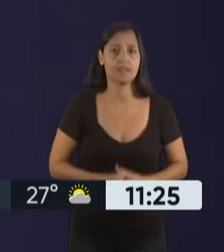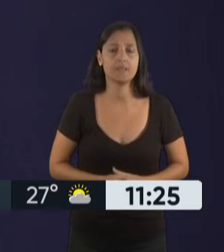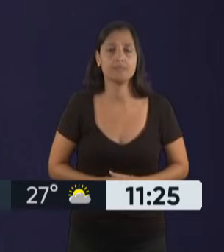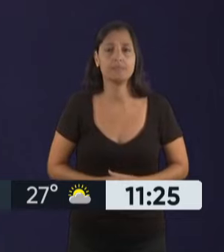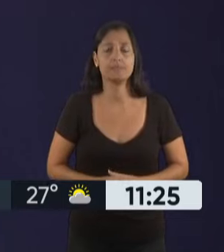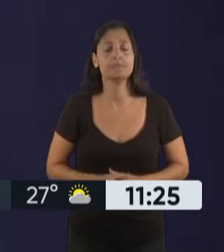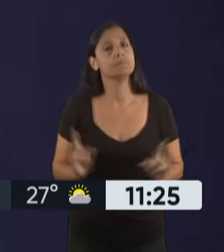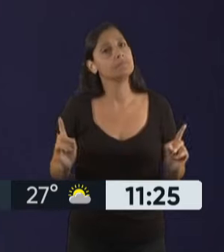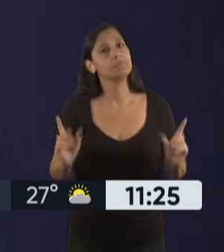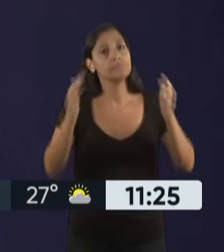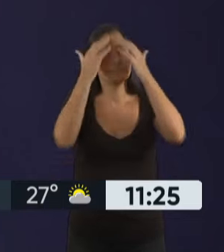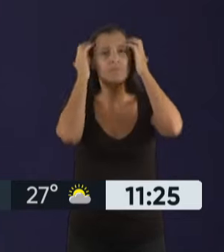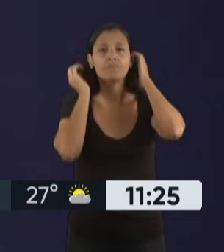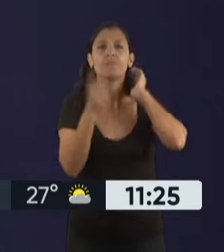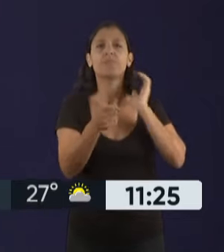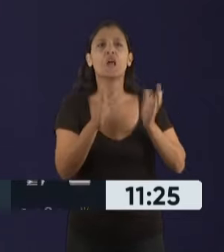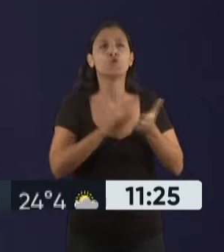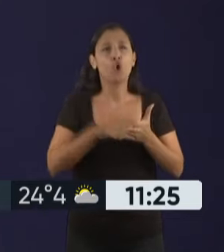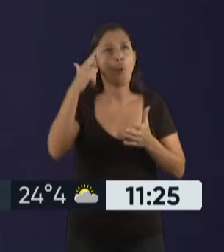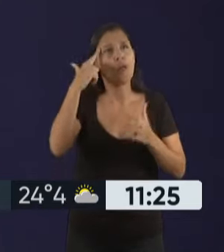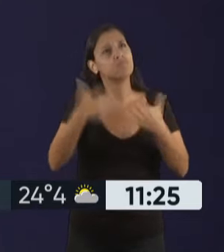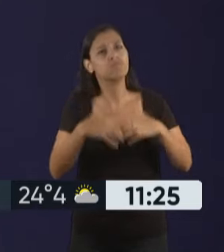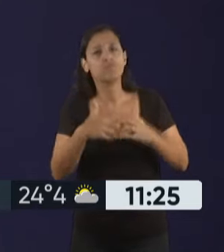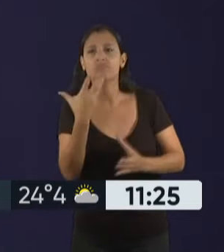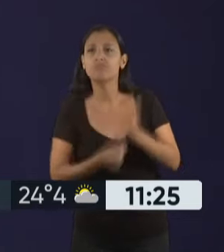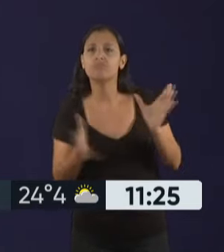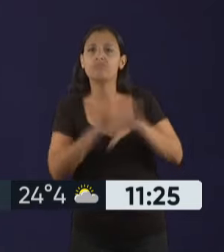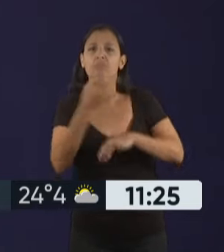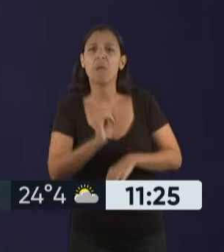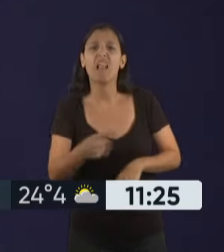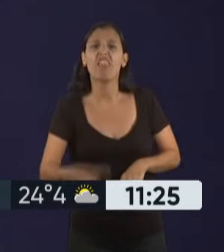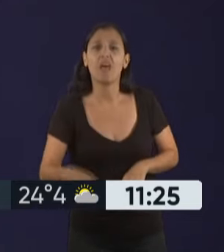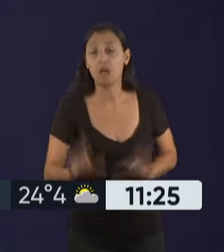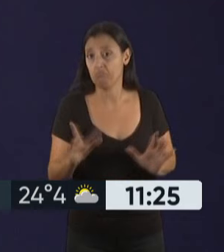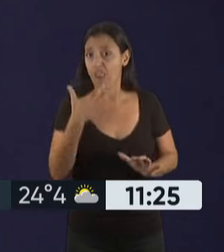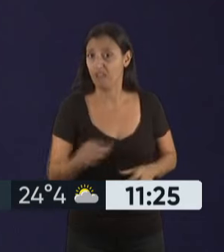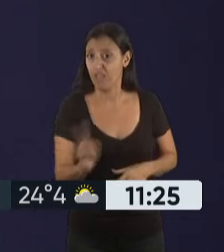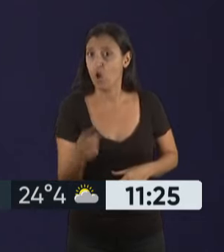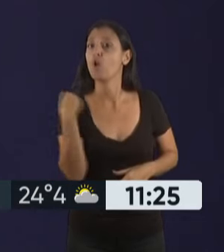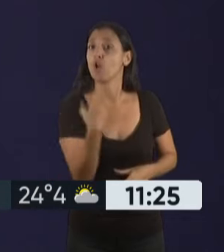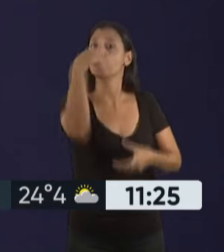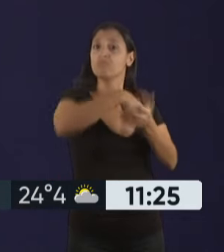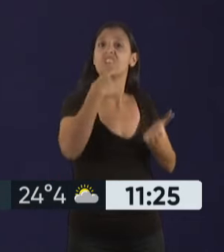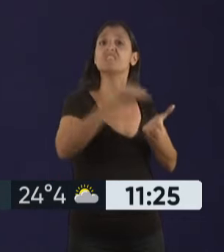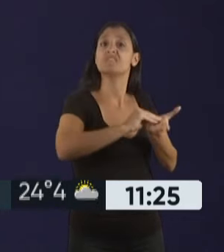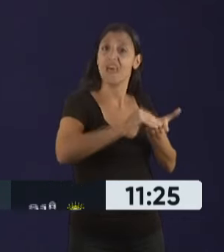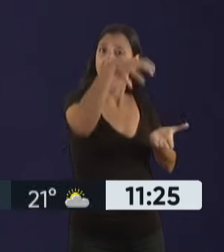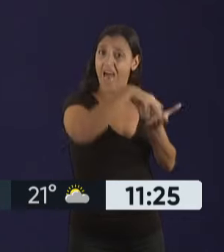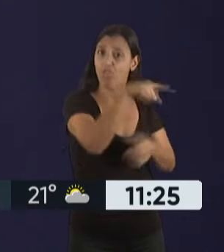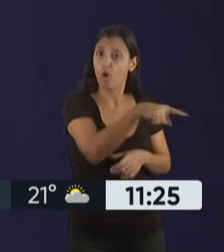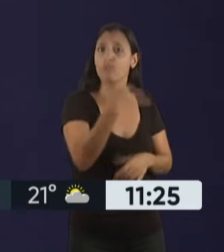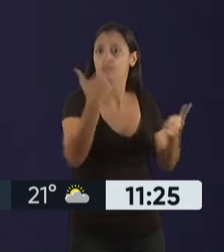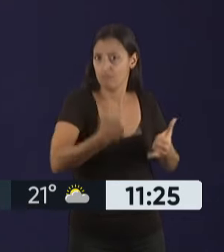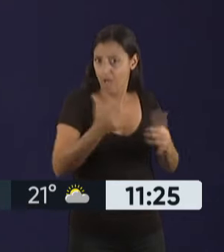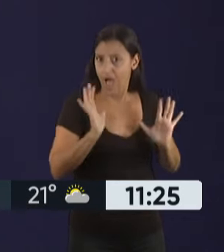ver en qué línea debería ir esa autocrítica porque la verdad es que no nosotros en el senado nosotros tenemos por supuesto